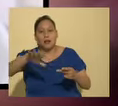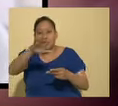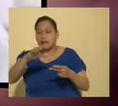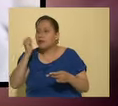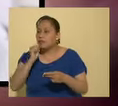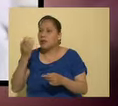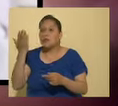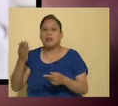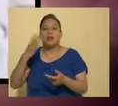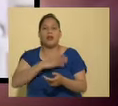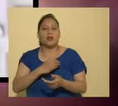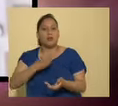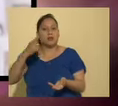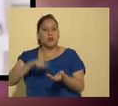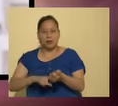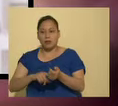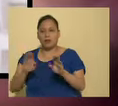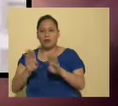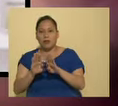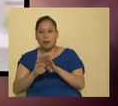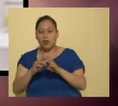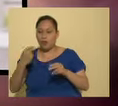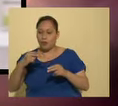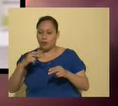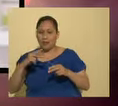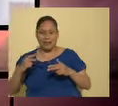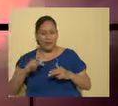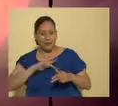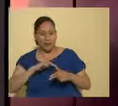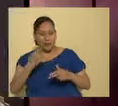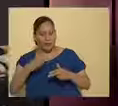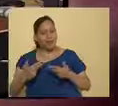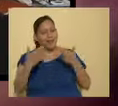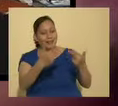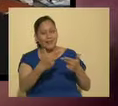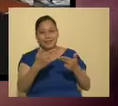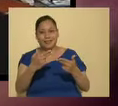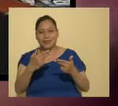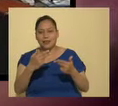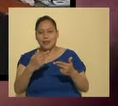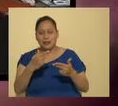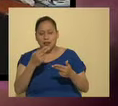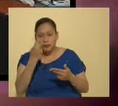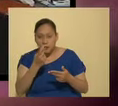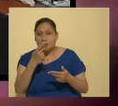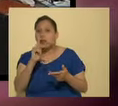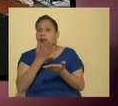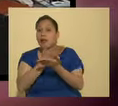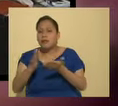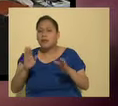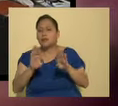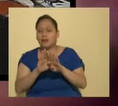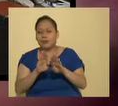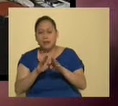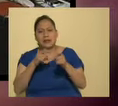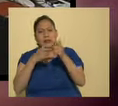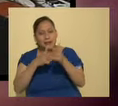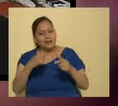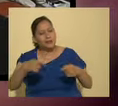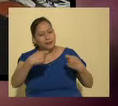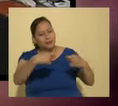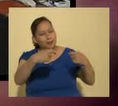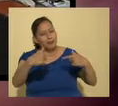tener hijos. Perpetrar el apellido, perpetuar la familia y además dar continuidad a través